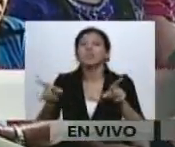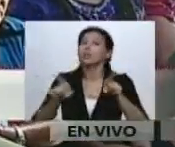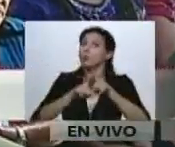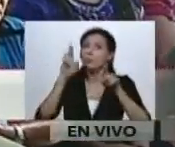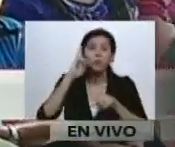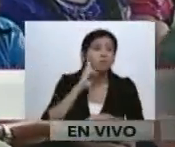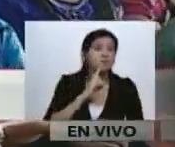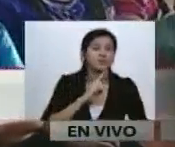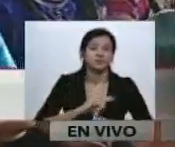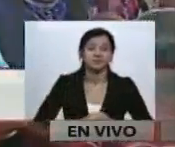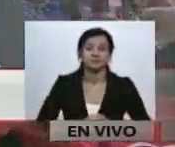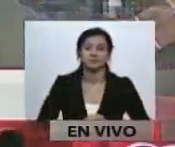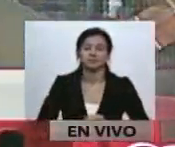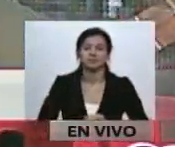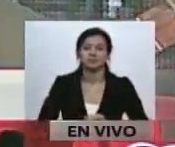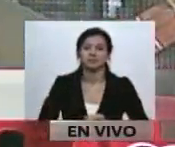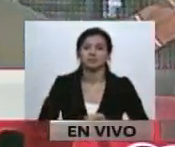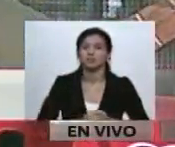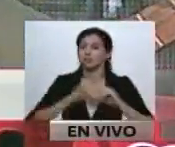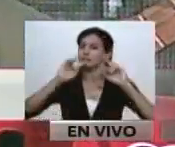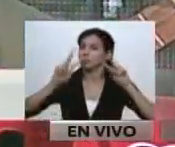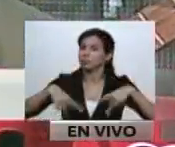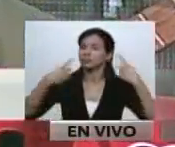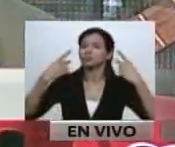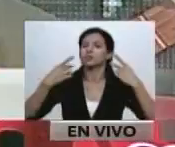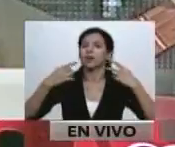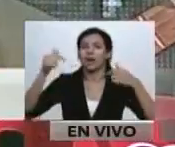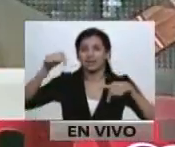Bolívar tuvo su nuevo día entre